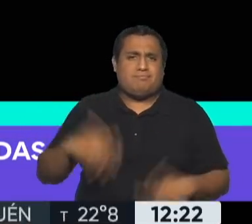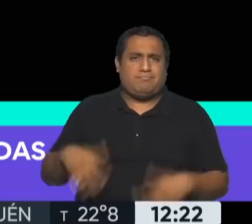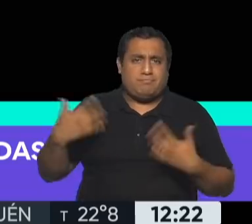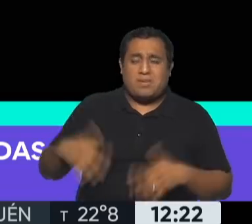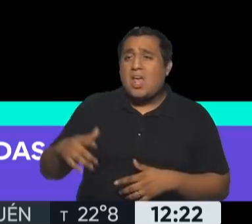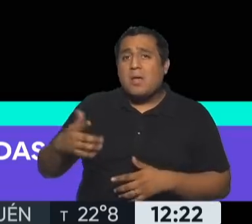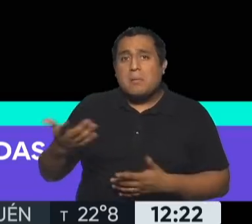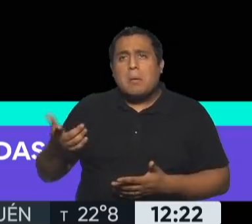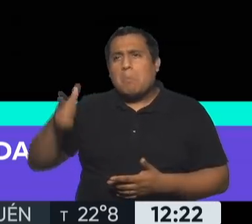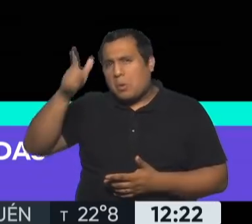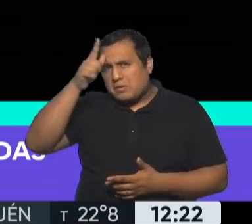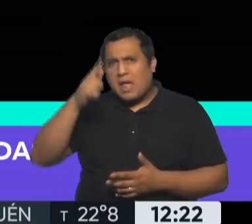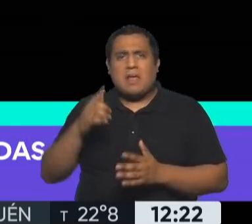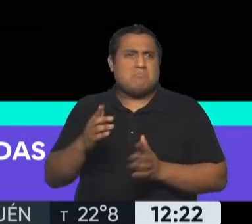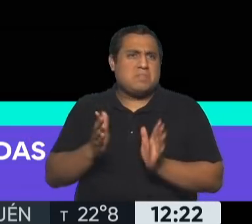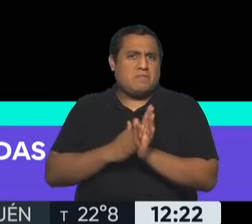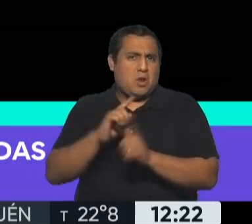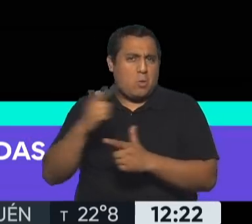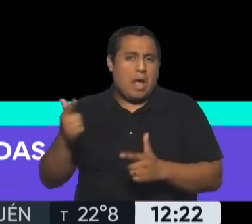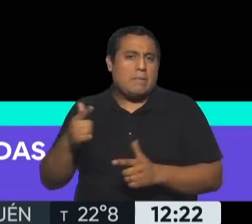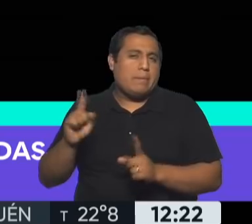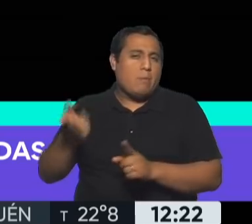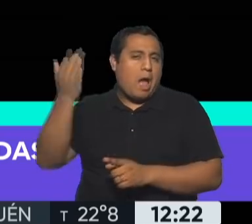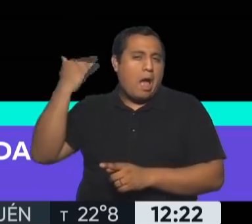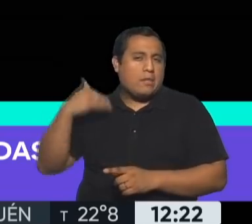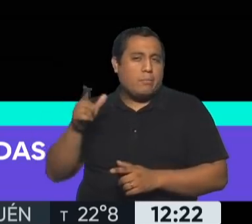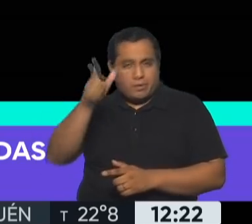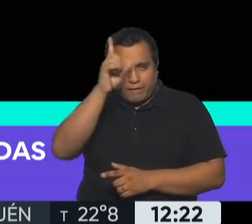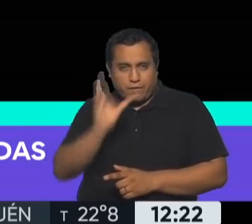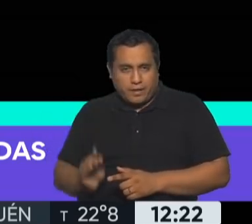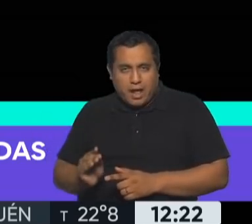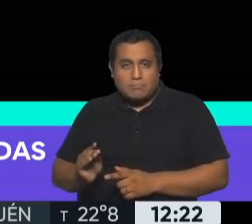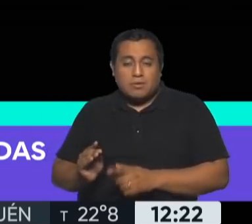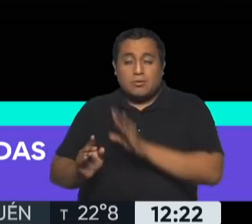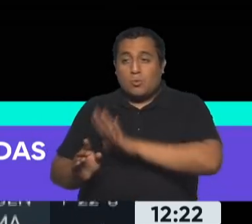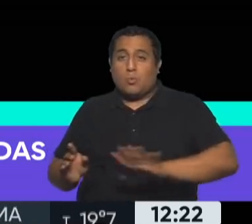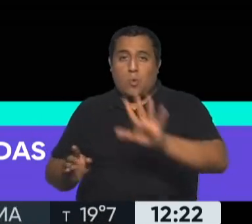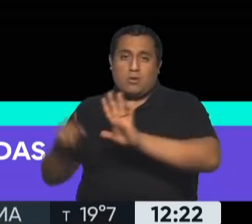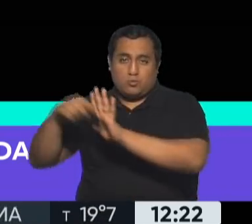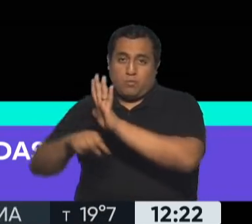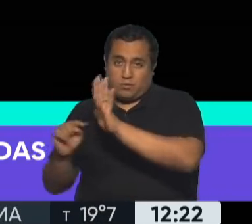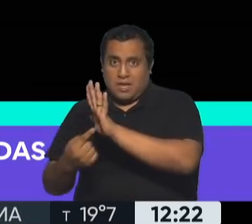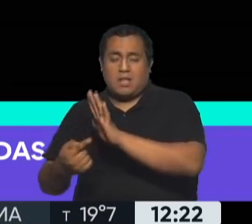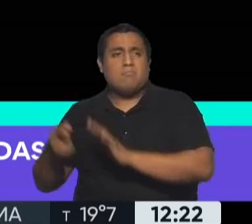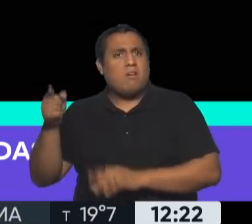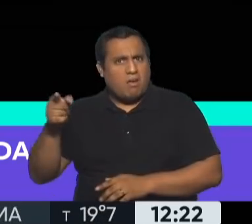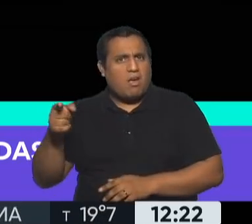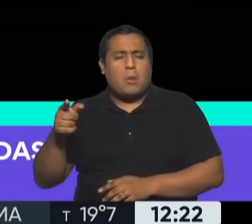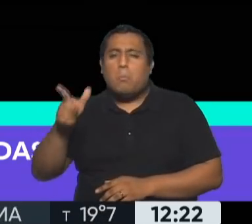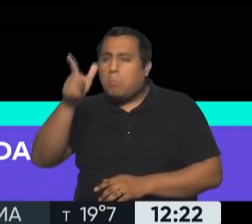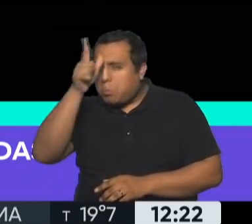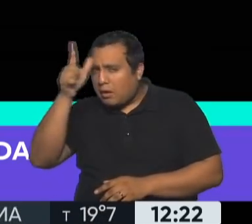sin identificación era una práctica de la vieja Policía Federal. En la zona sur de la ciudad de Buenos Aires, las fuerzas policiales parecen